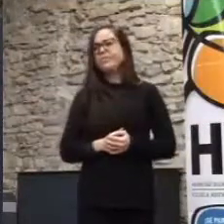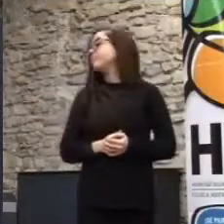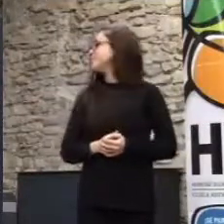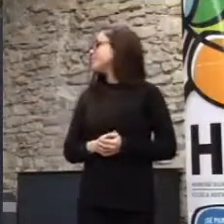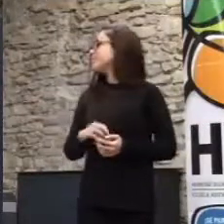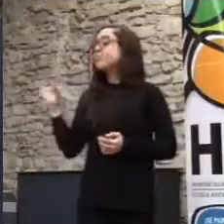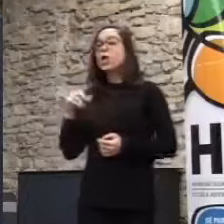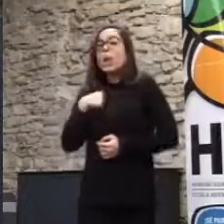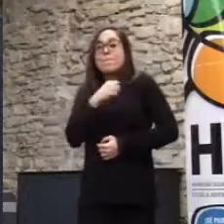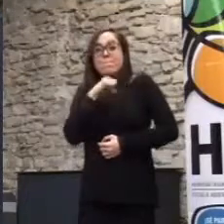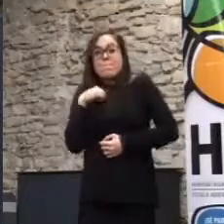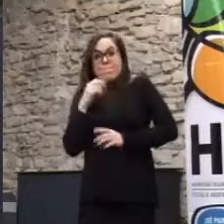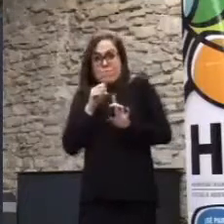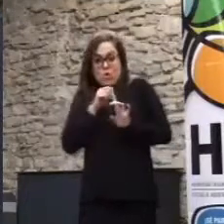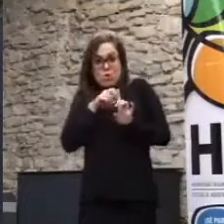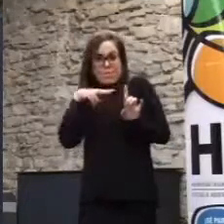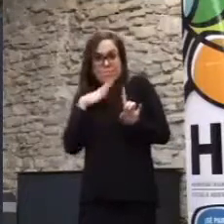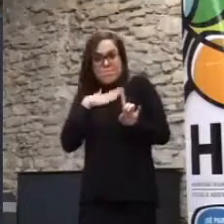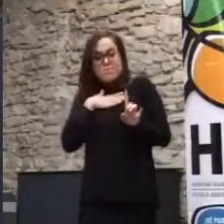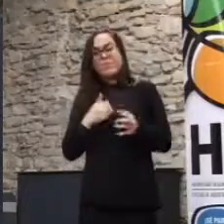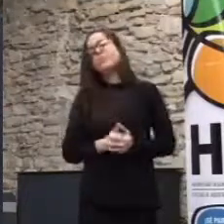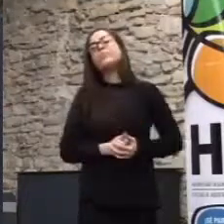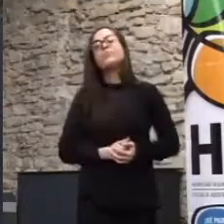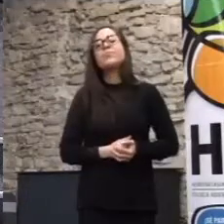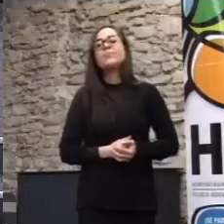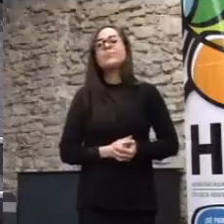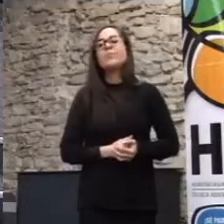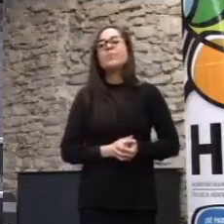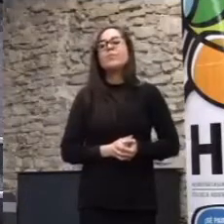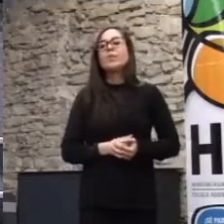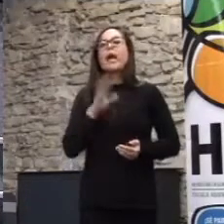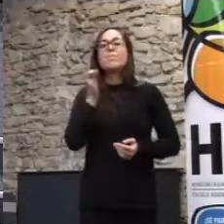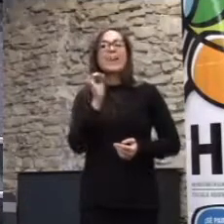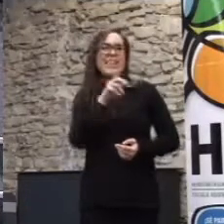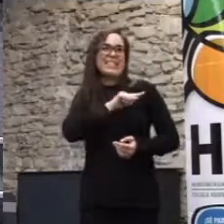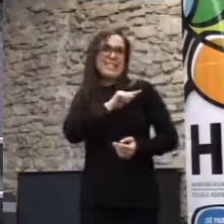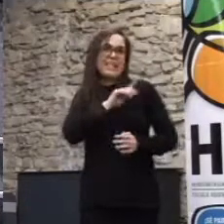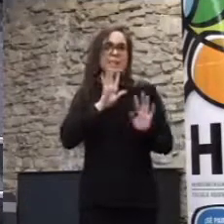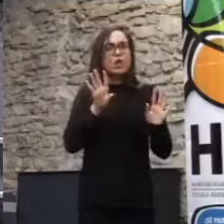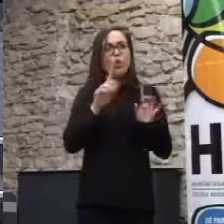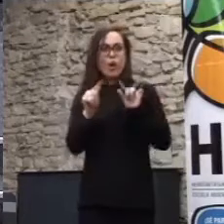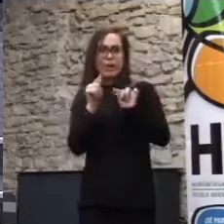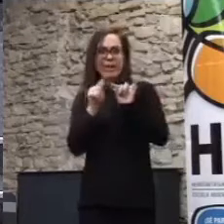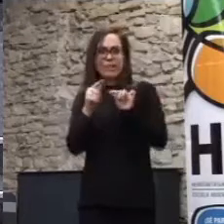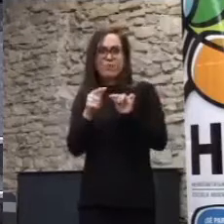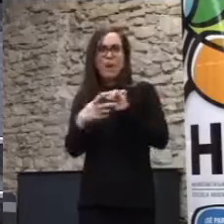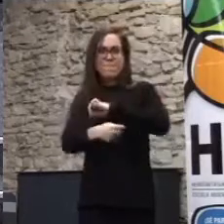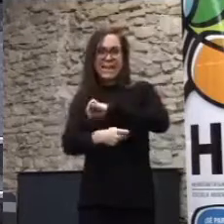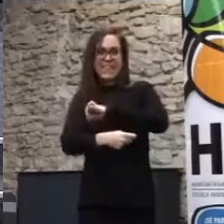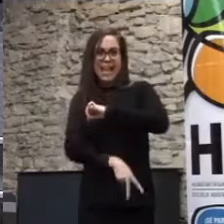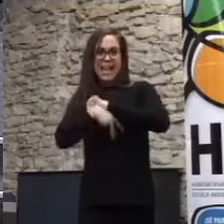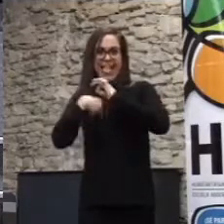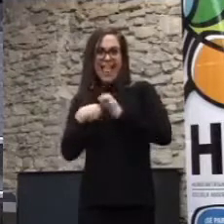mi punto de vista, sí que es cierto que existe un sentido crítico acusado en Vitoria, en general en